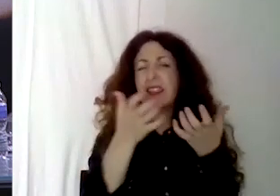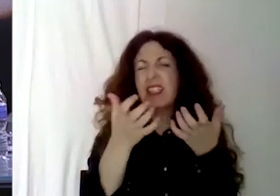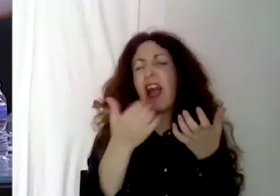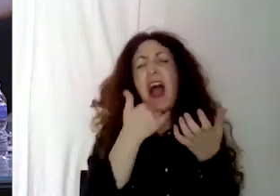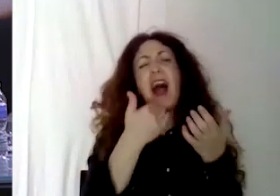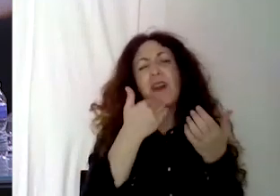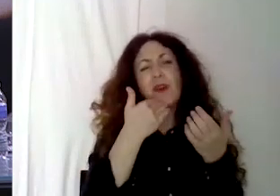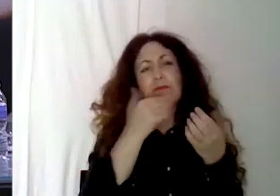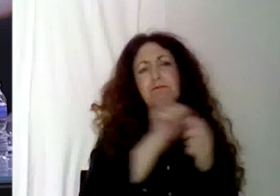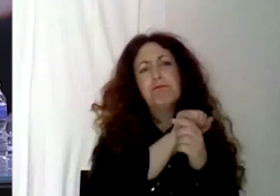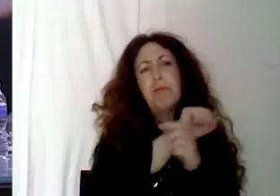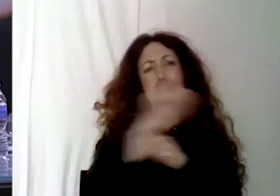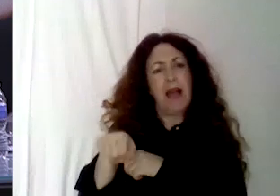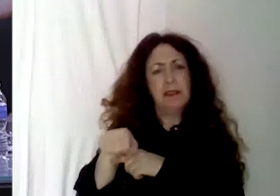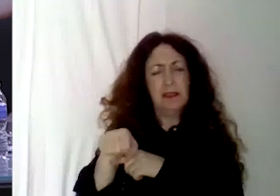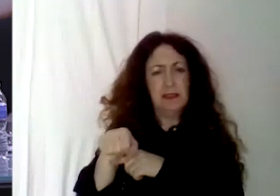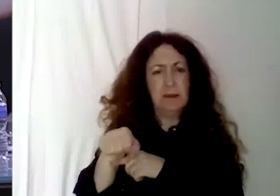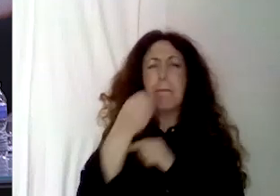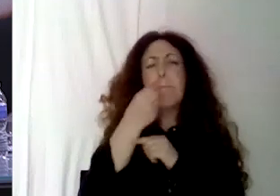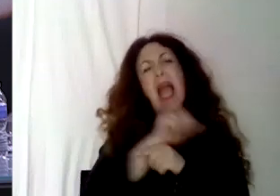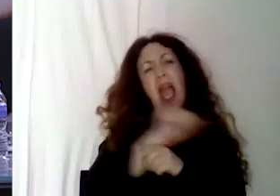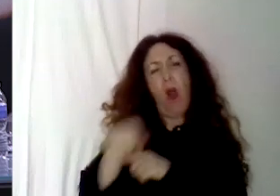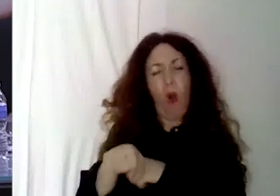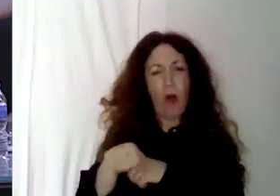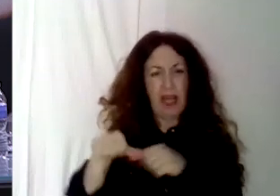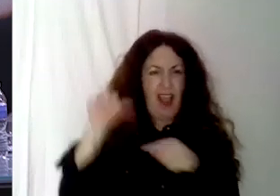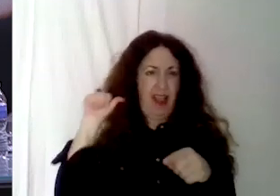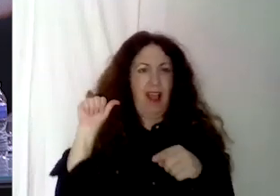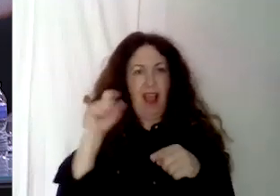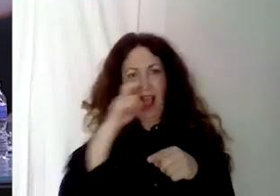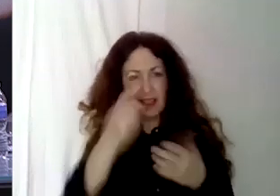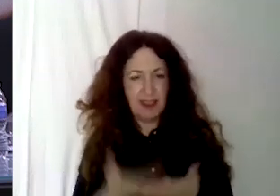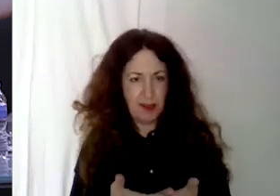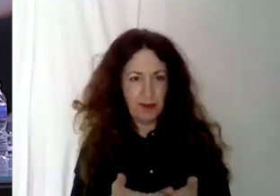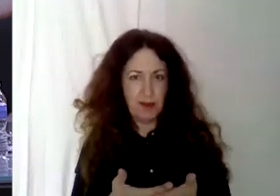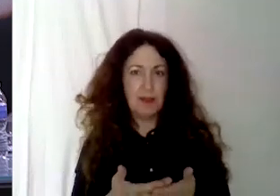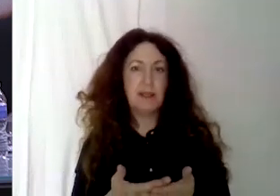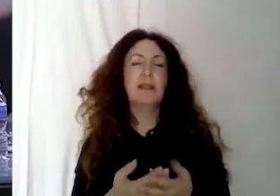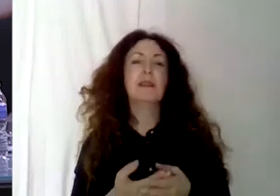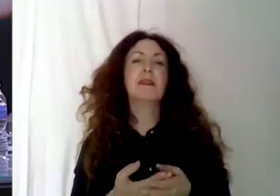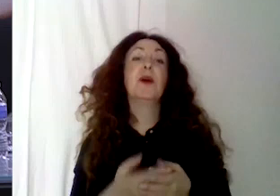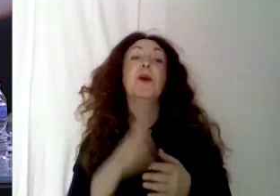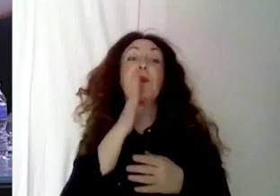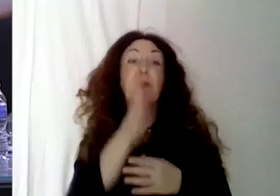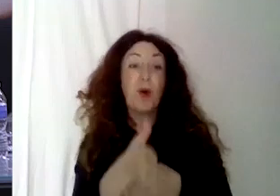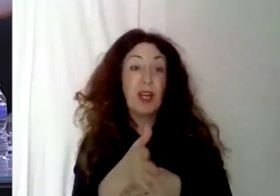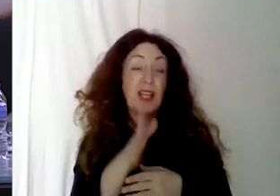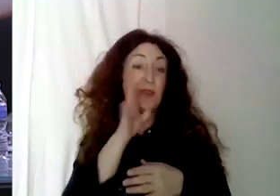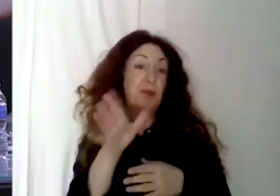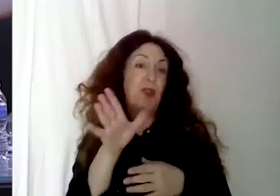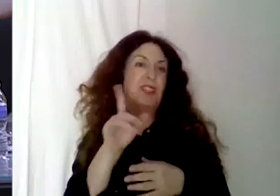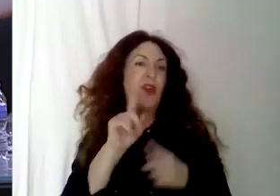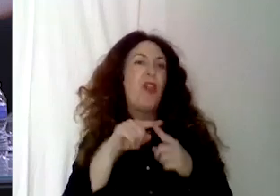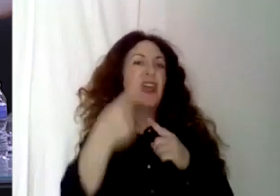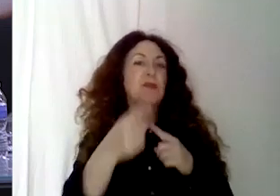superior al anterior. Parece mentira. Y por eso conecta con Rembrandt.